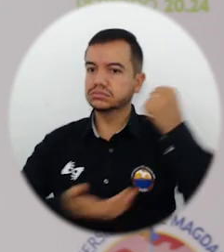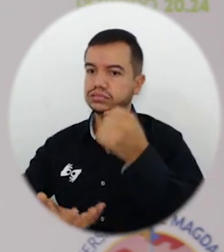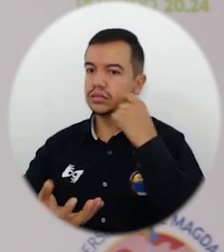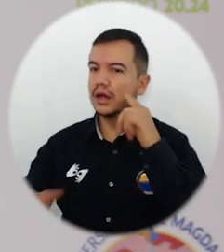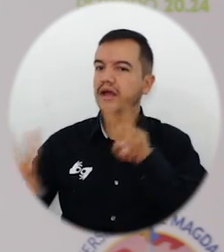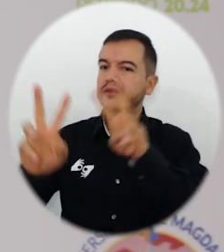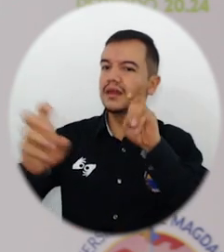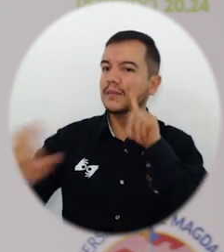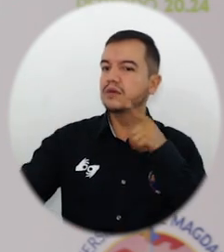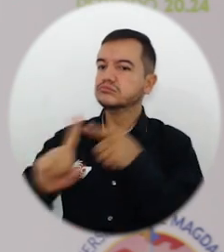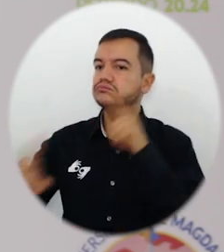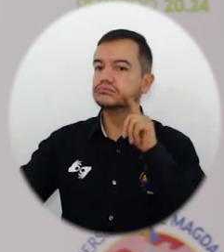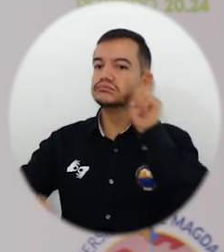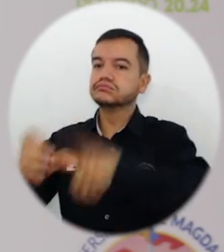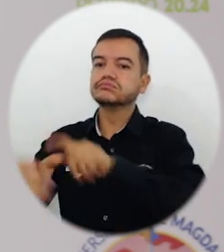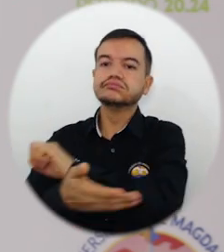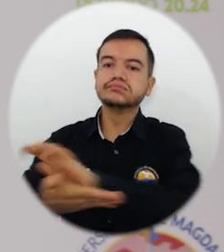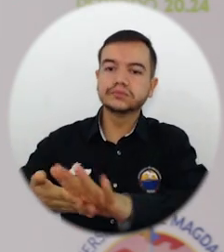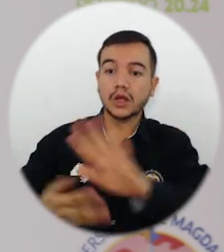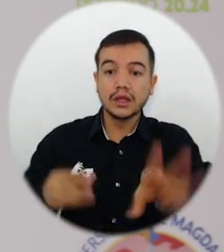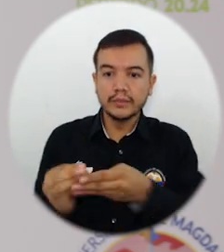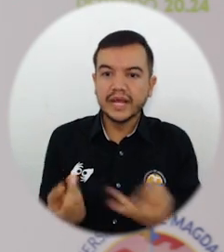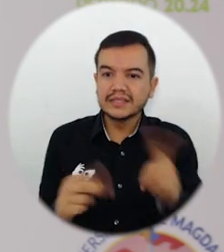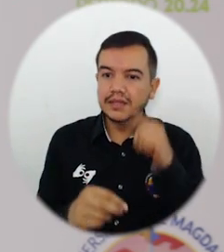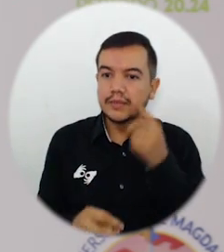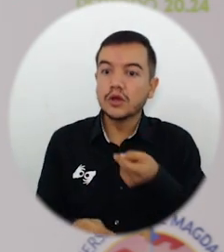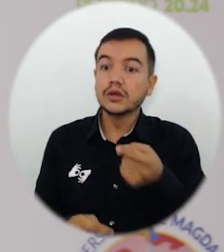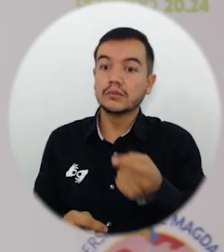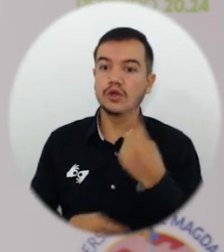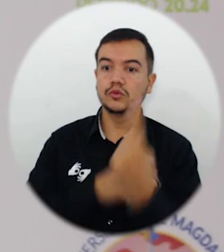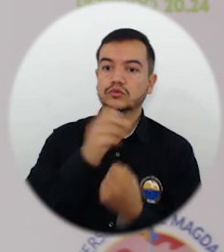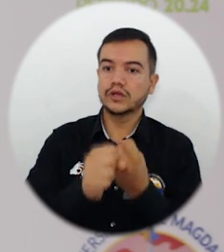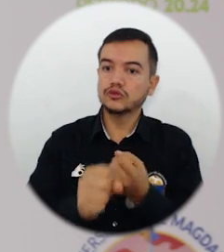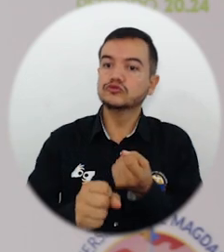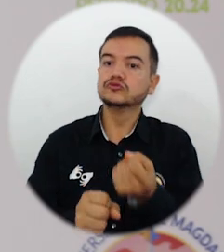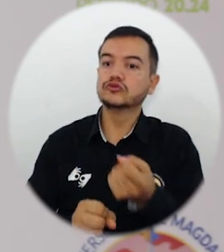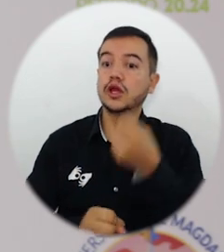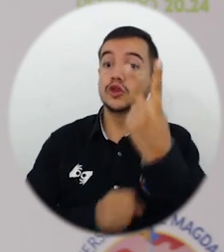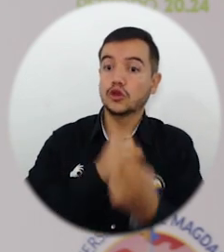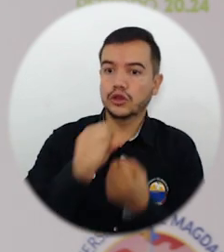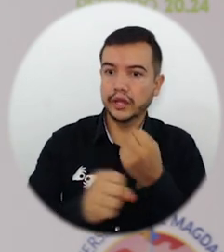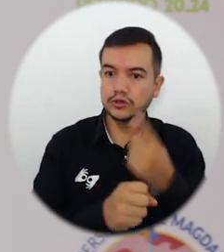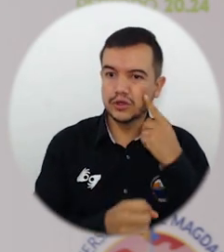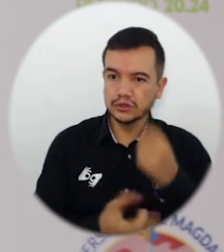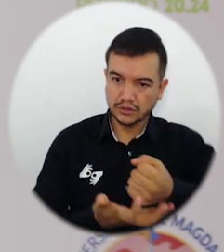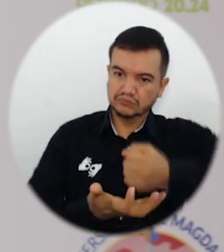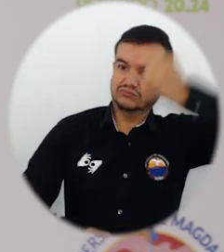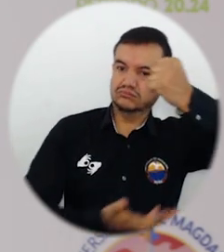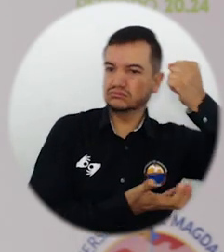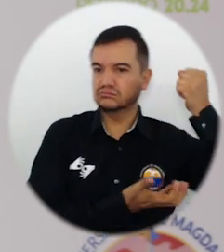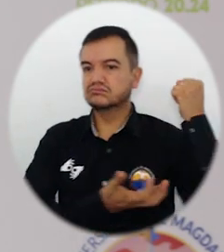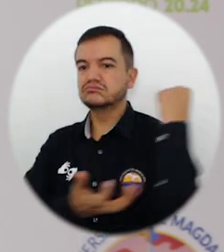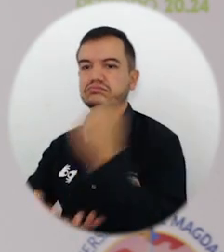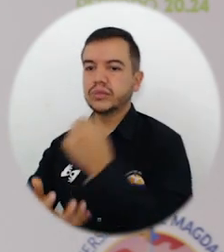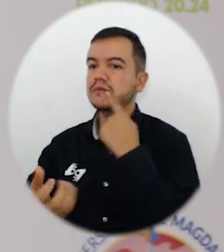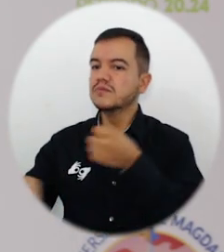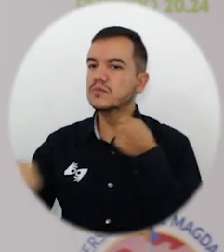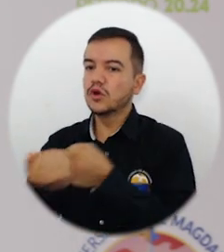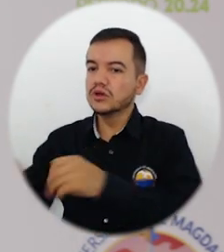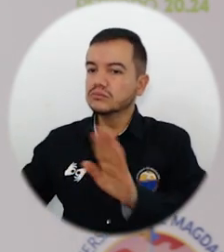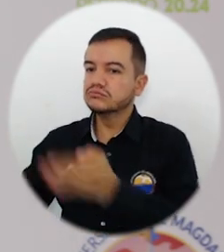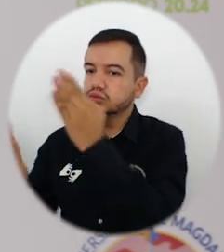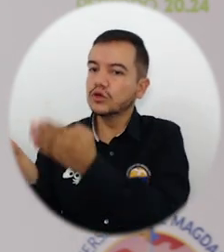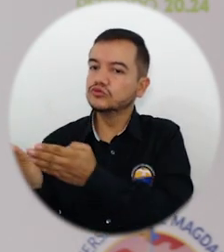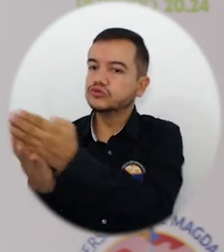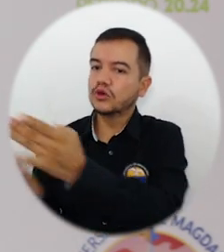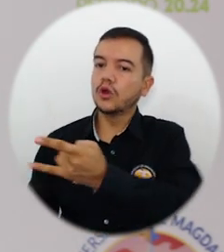aumento significativo de las transferencias del departamento para las próximas vigencias, para hacer sostenible la institución y para ratificar